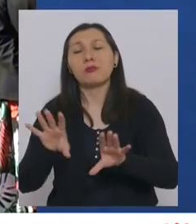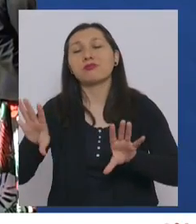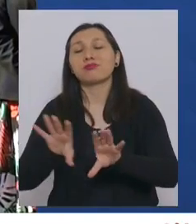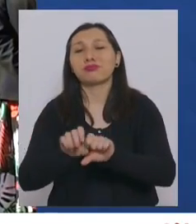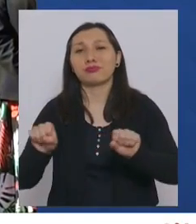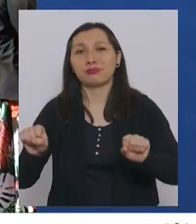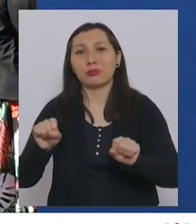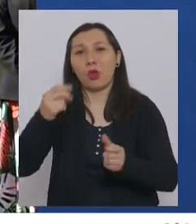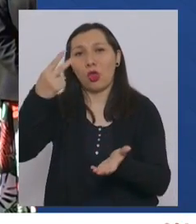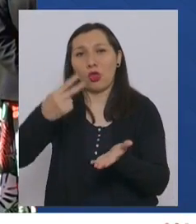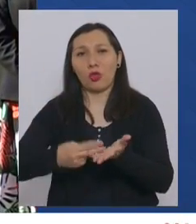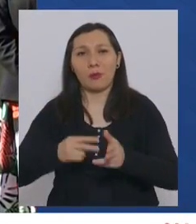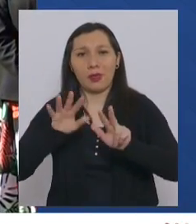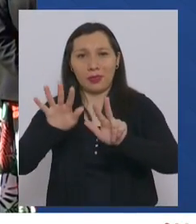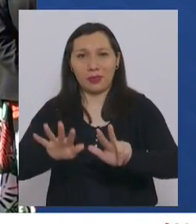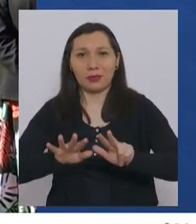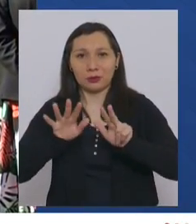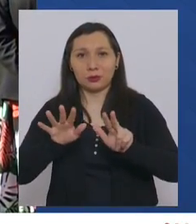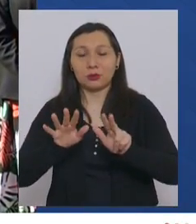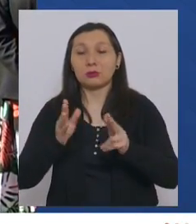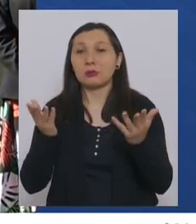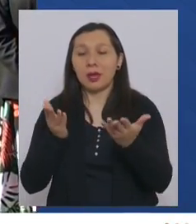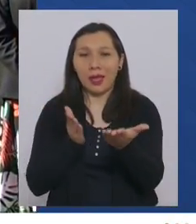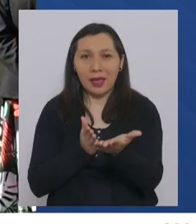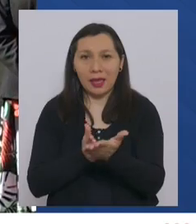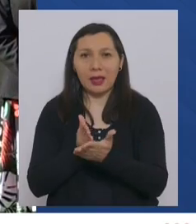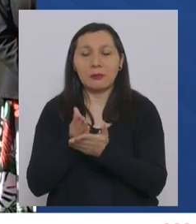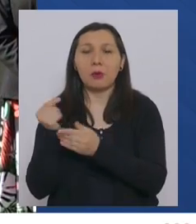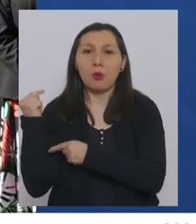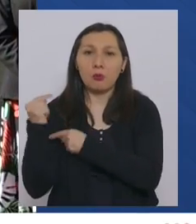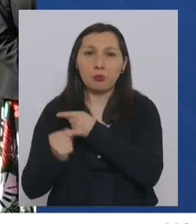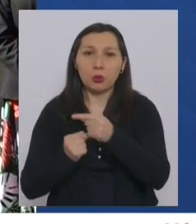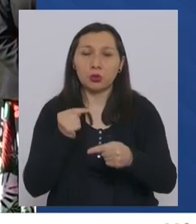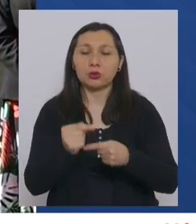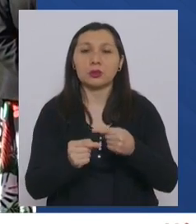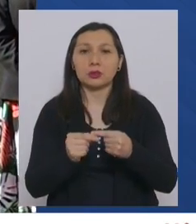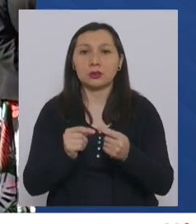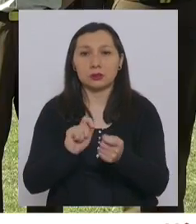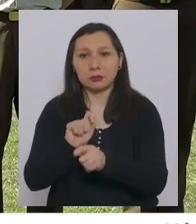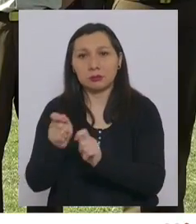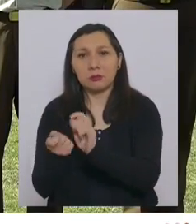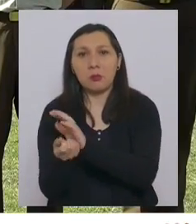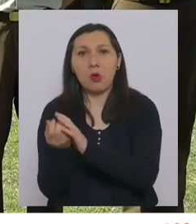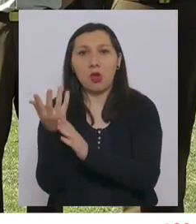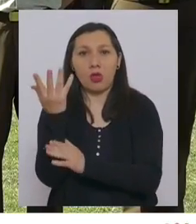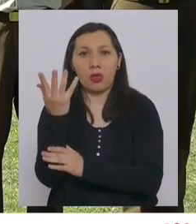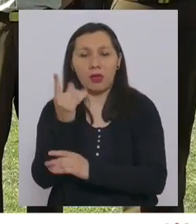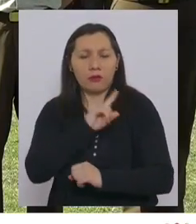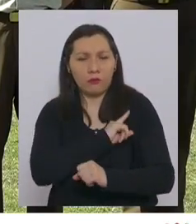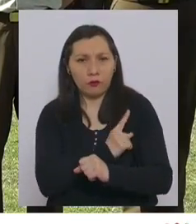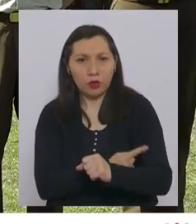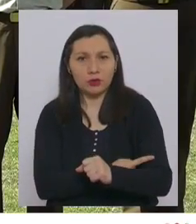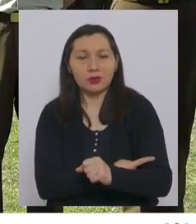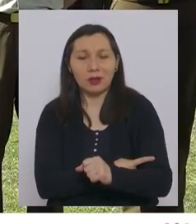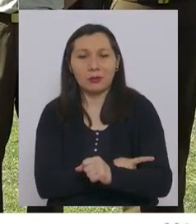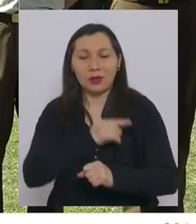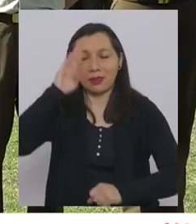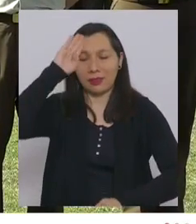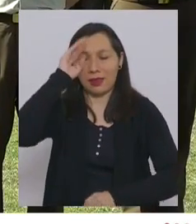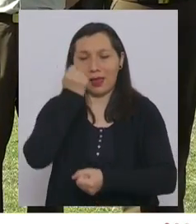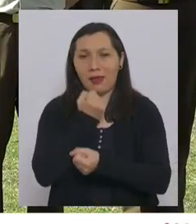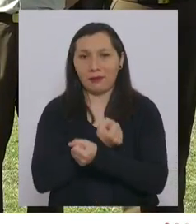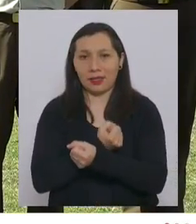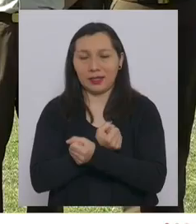año 2018 para iniciar un proceso de modernización, fortalecimiento de